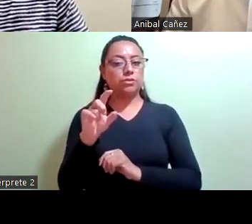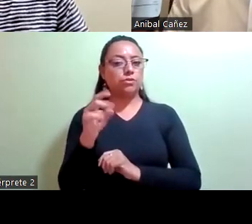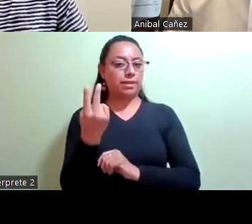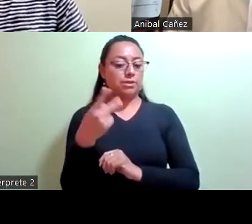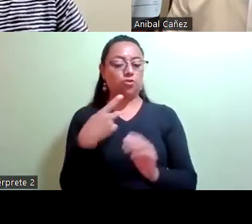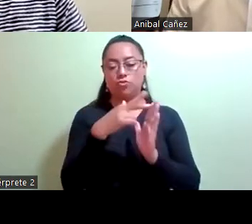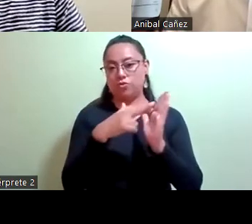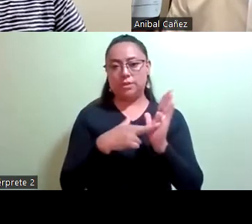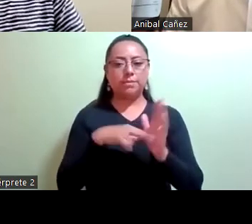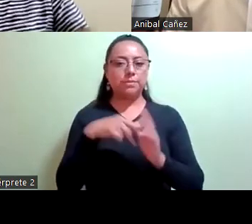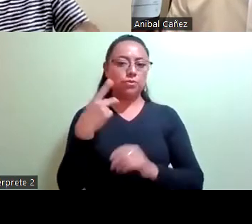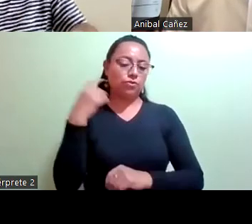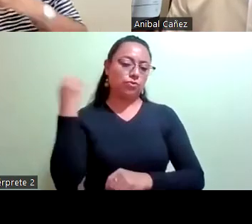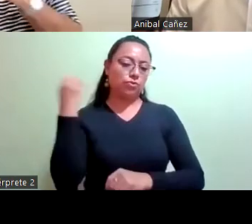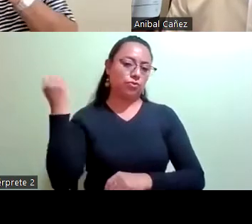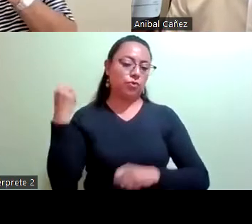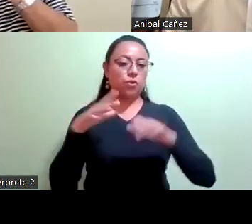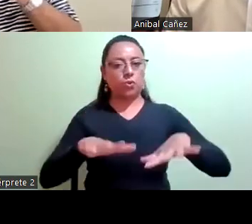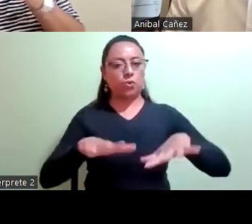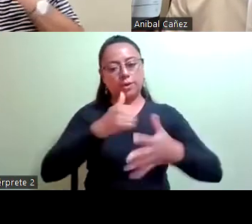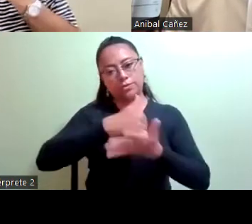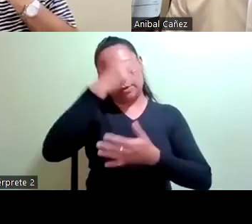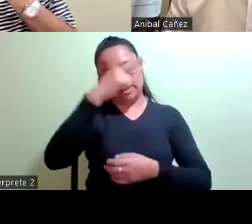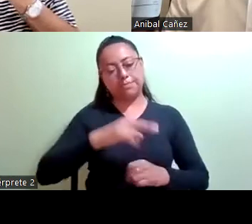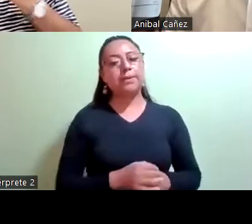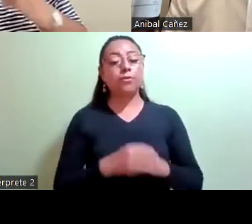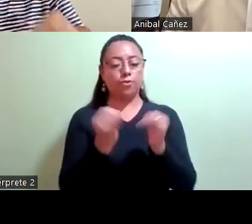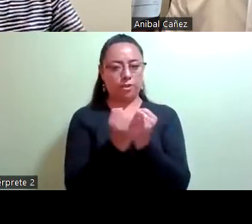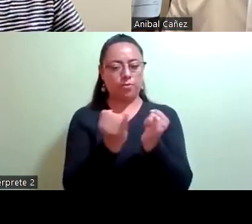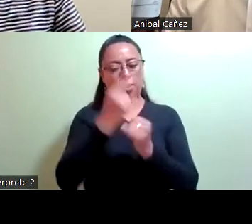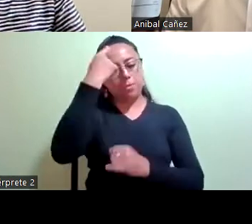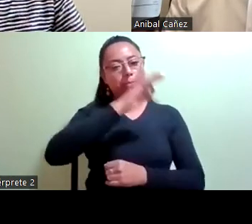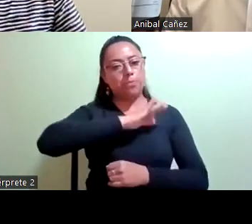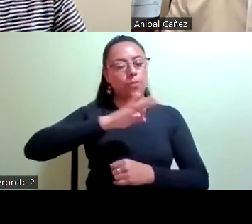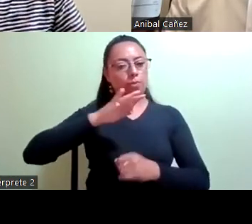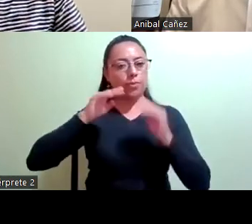México, y con miras a evitar sentar un precedente negativo en los trabajos de